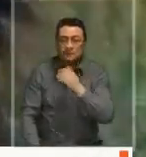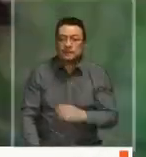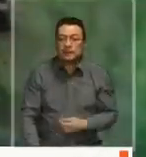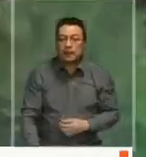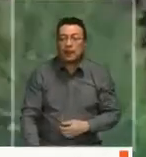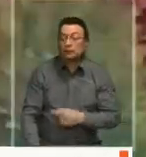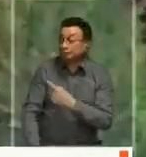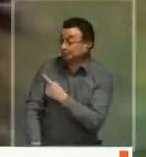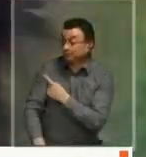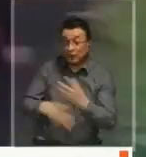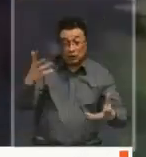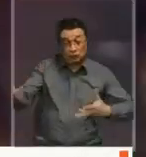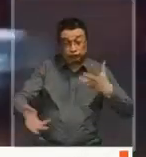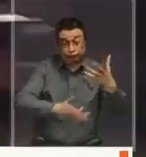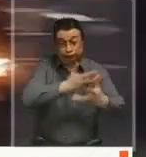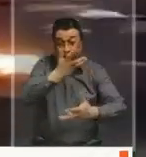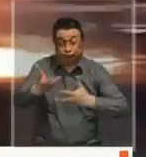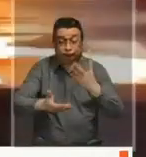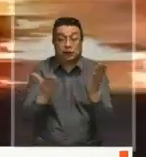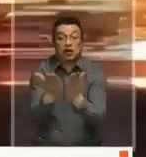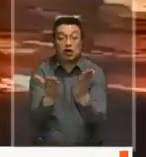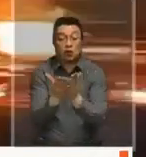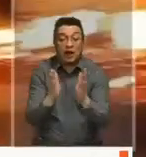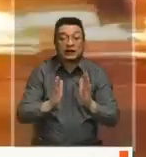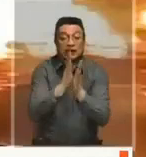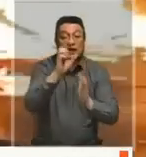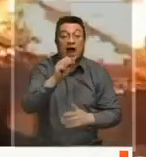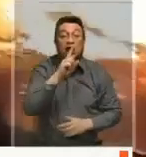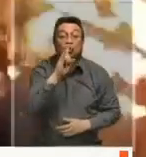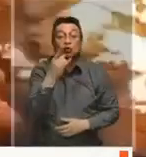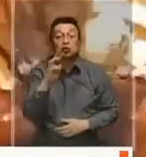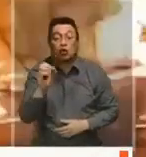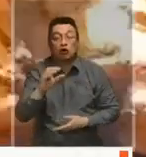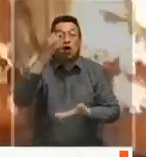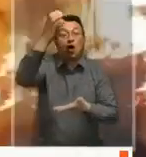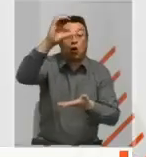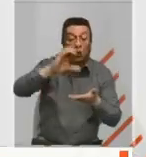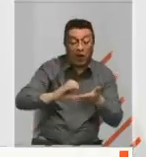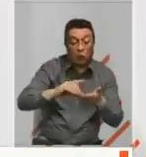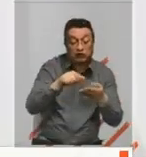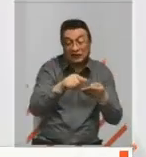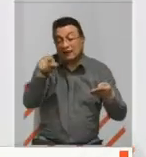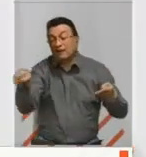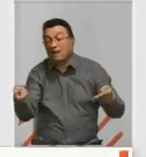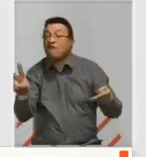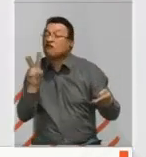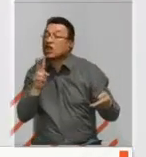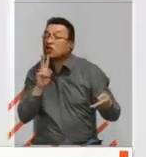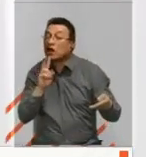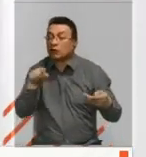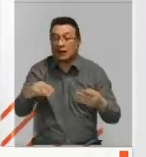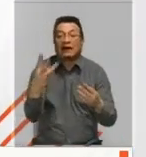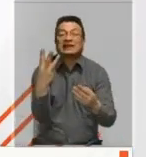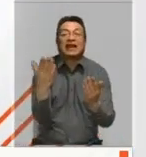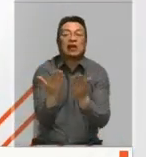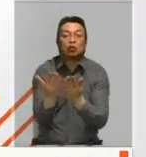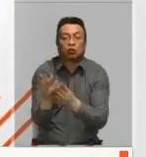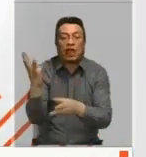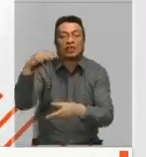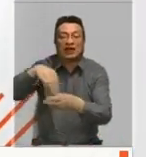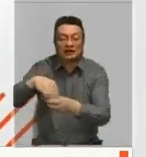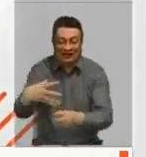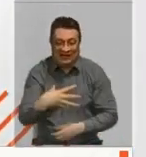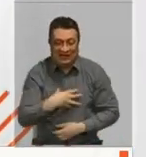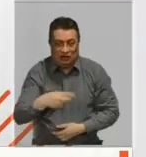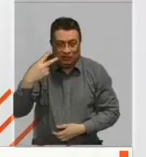Así fue como el fuego devoró la escuela San Arturo en la ruta entre Curacautín y Victoria. Acogía a 3 estudiantes, todos hijos